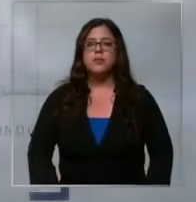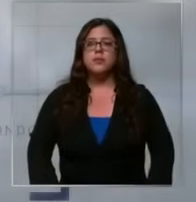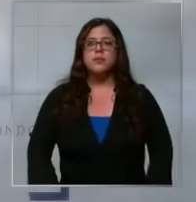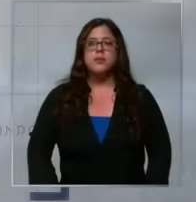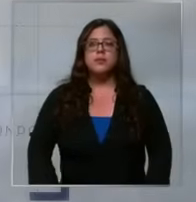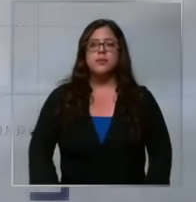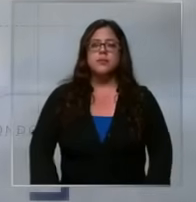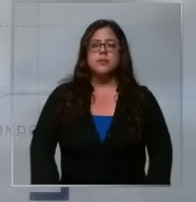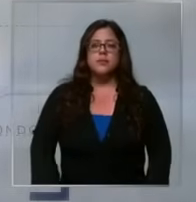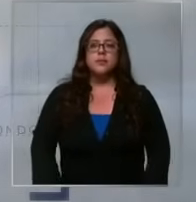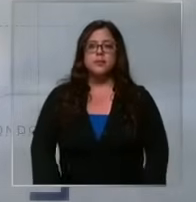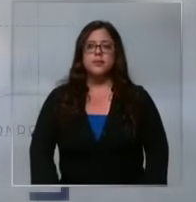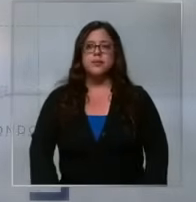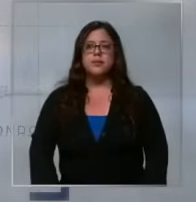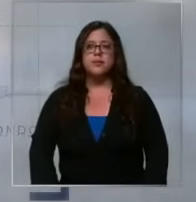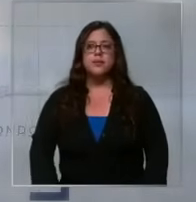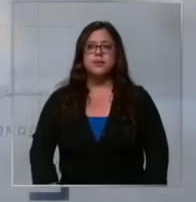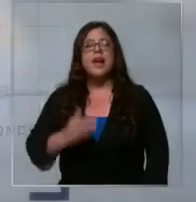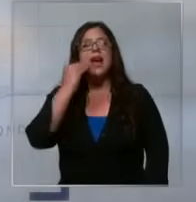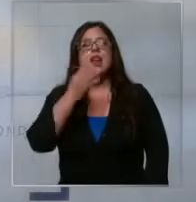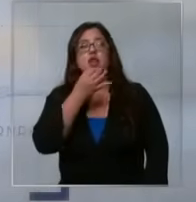¿Viste? ¡Necesito un muñeco!